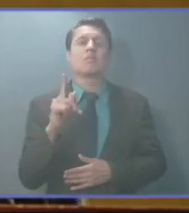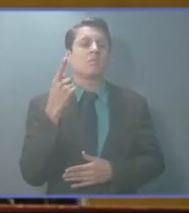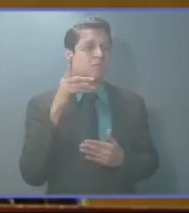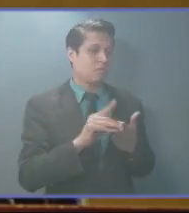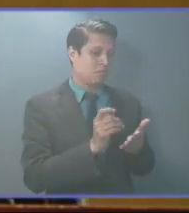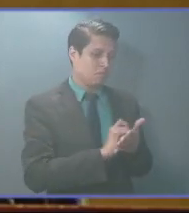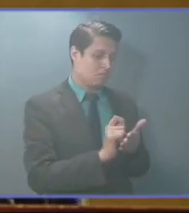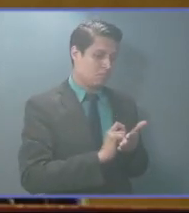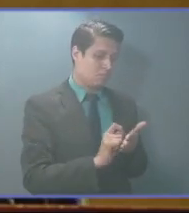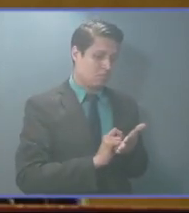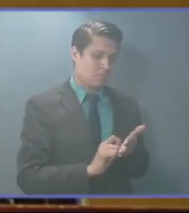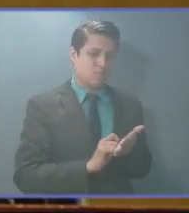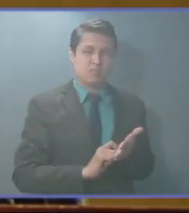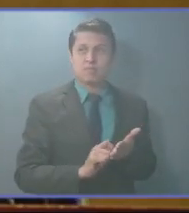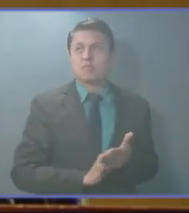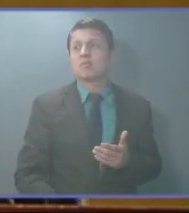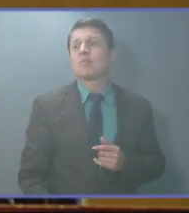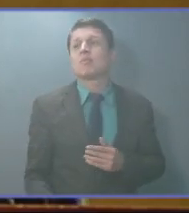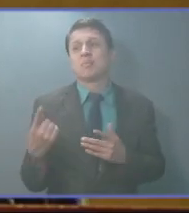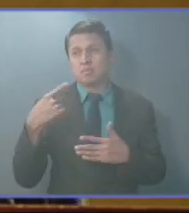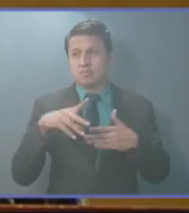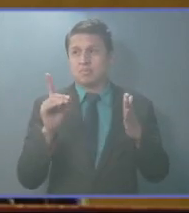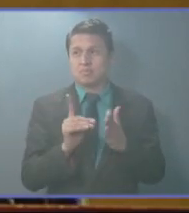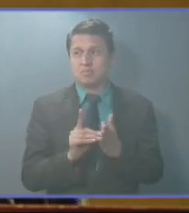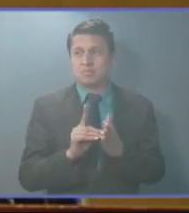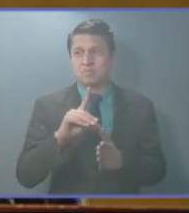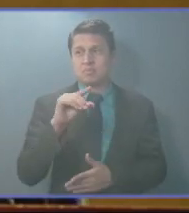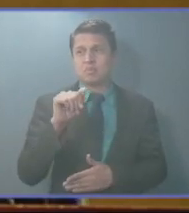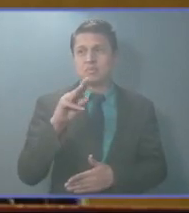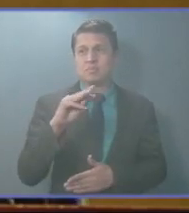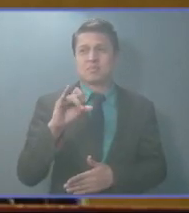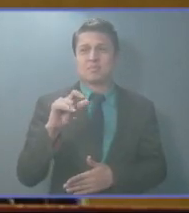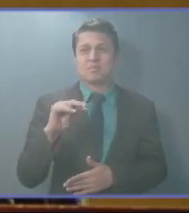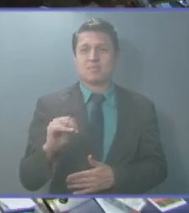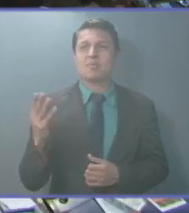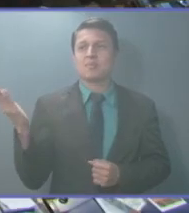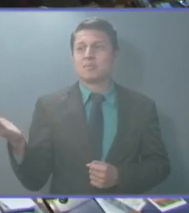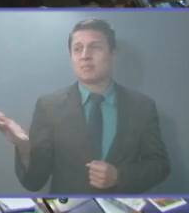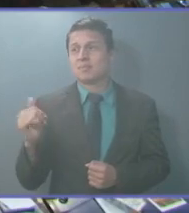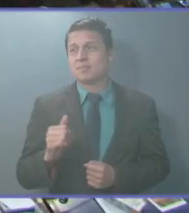disfrutada tiene la palabra el diputado damián alegría